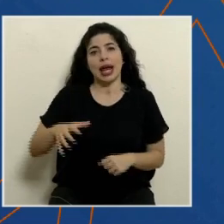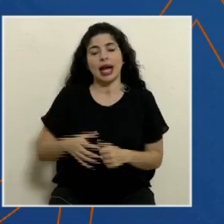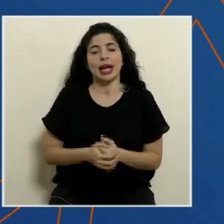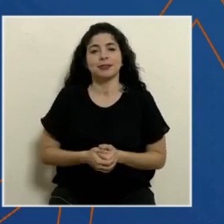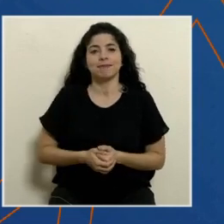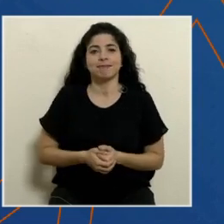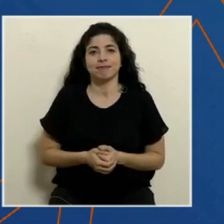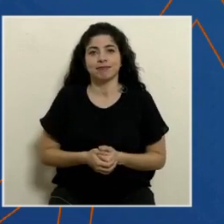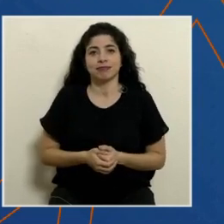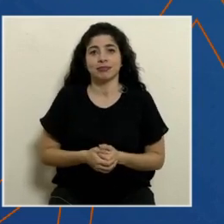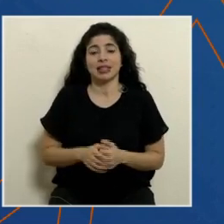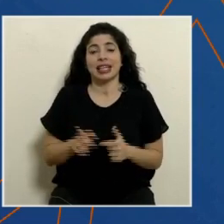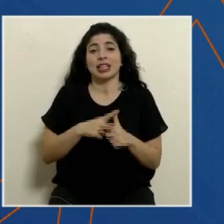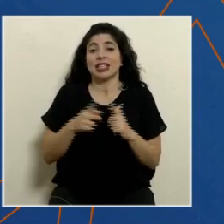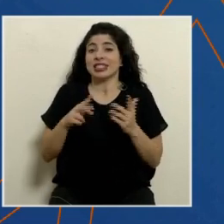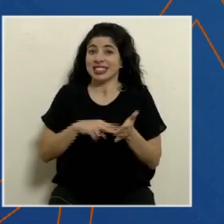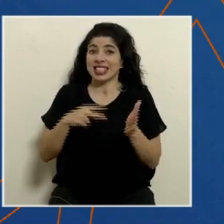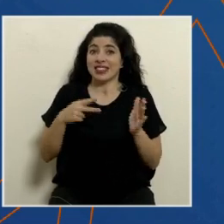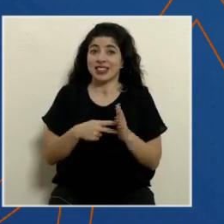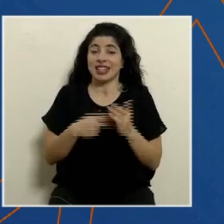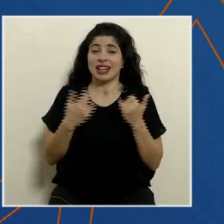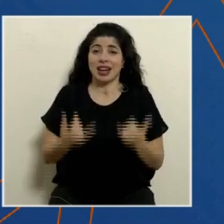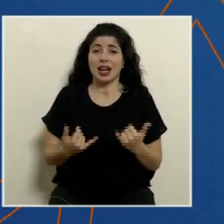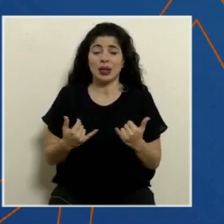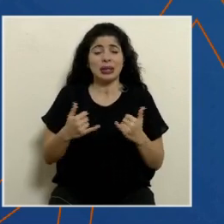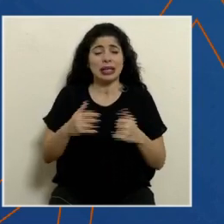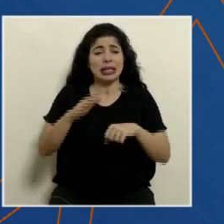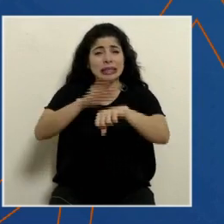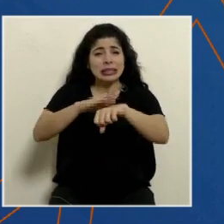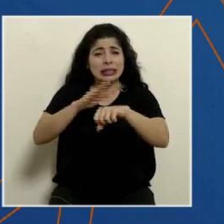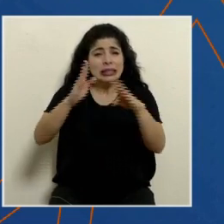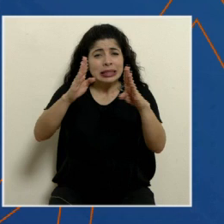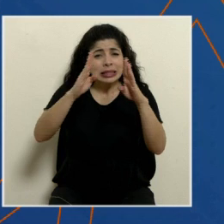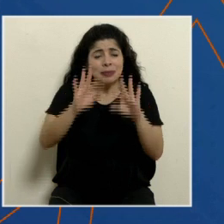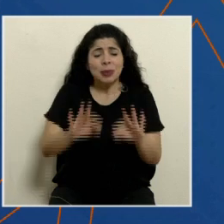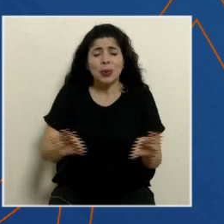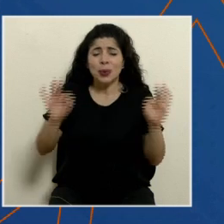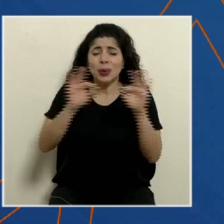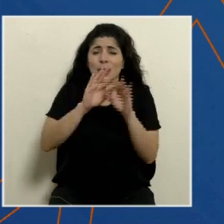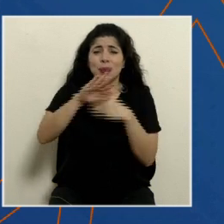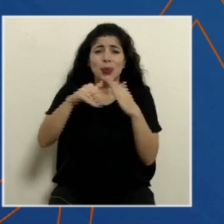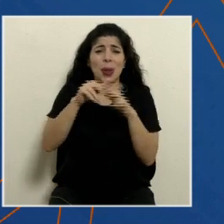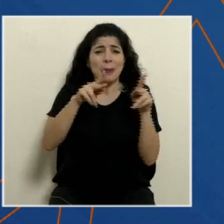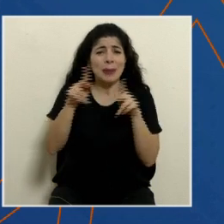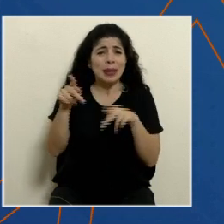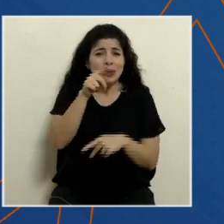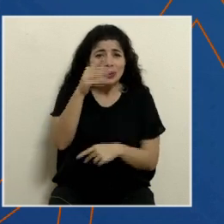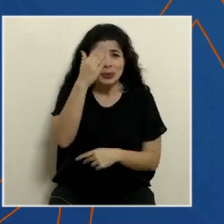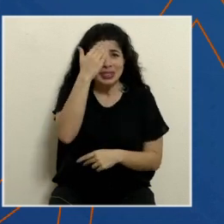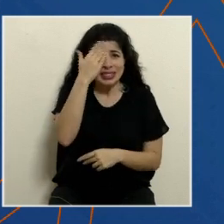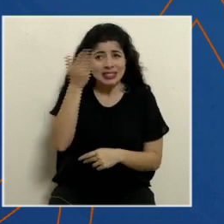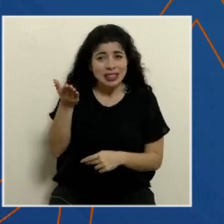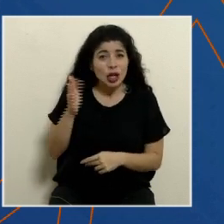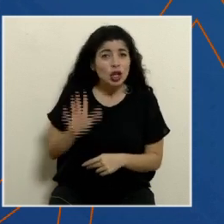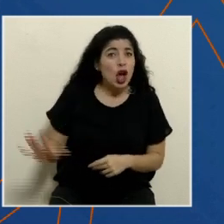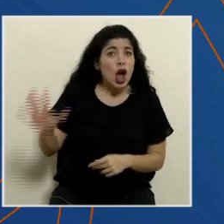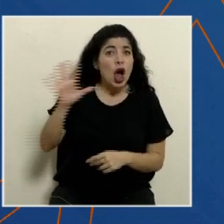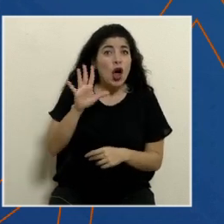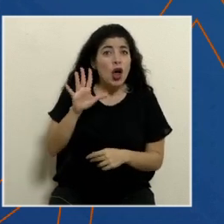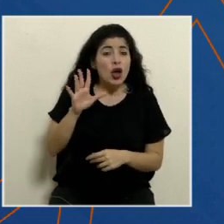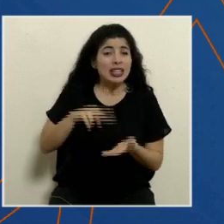esto nos lleva a hacer un llamado importantísimo a la población para que identifiquemos esta condición de